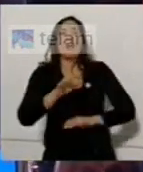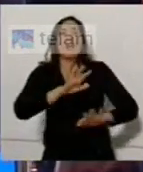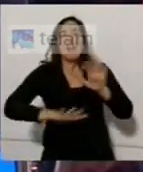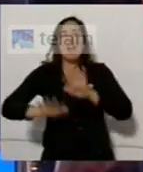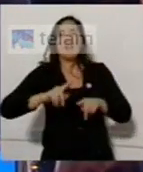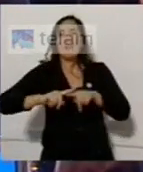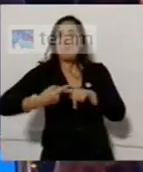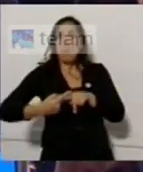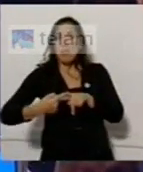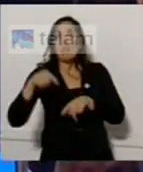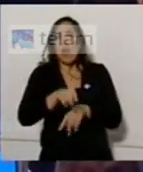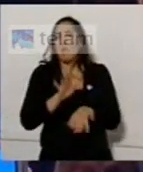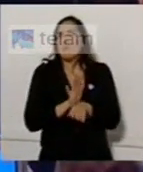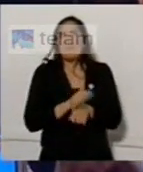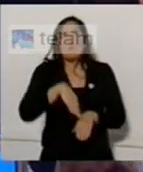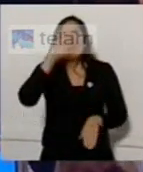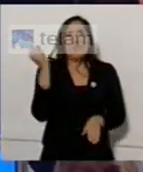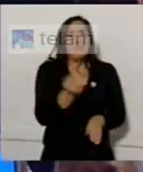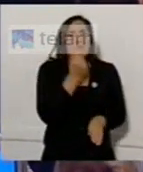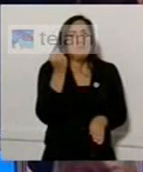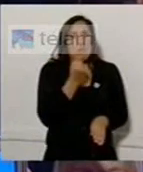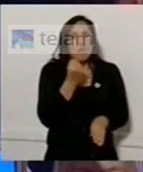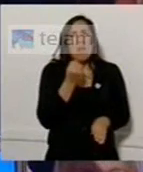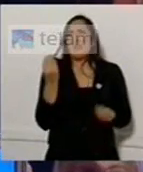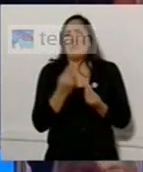más importante. Y también ahora,